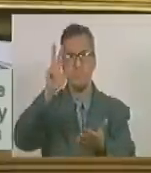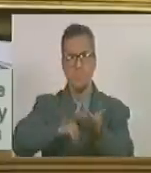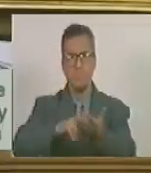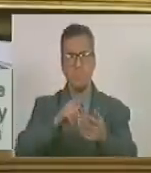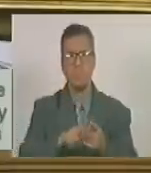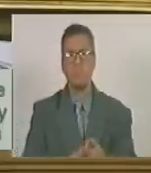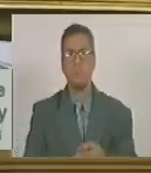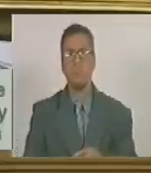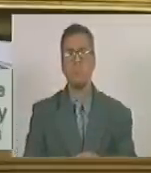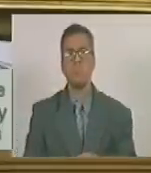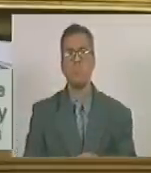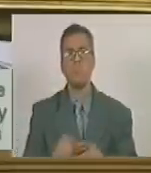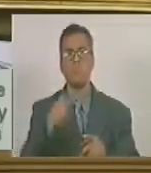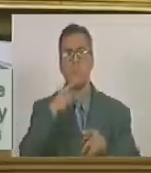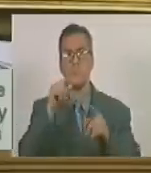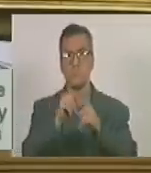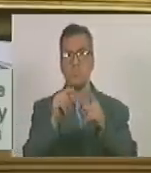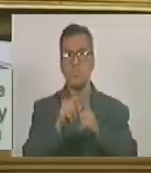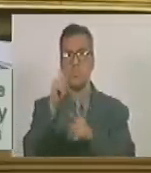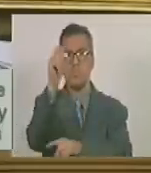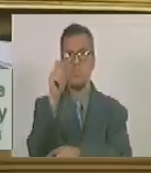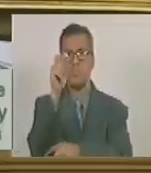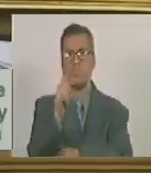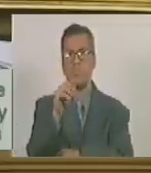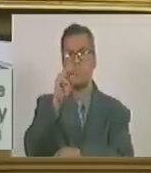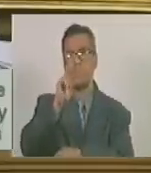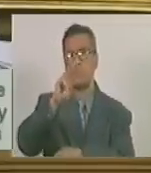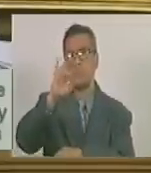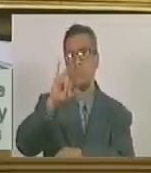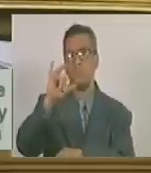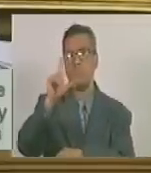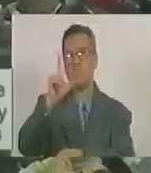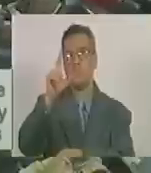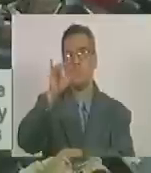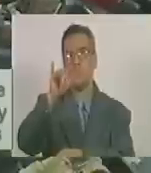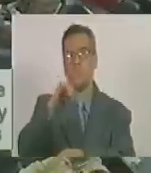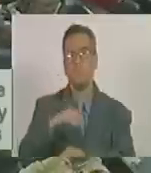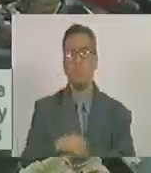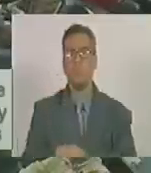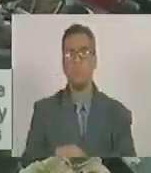aprobado. Dejo en el derecho de palabra al diputado Willy Medina.